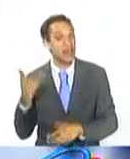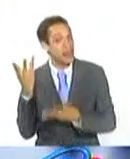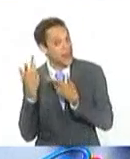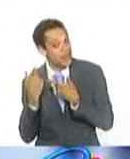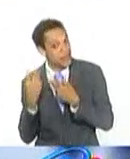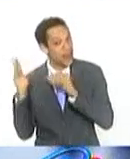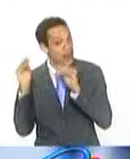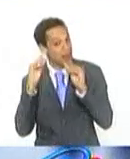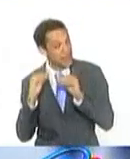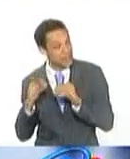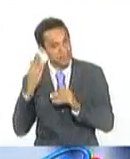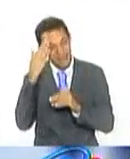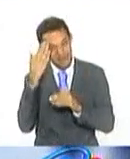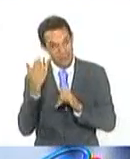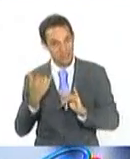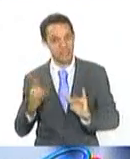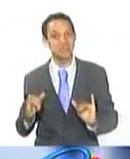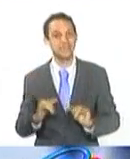sabe